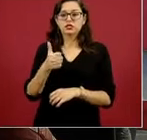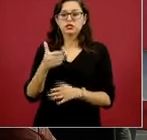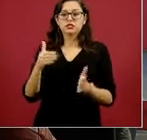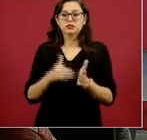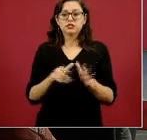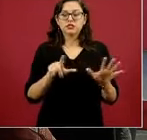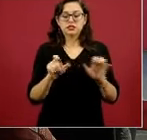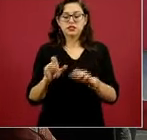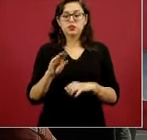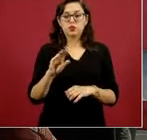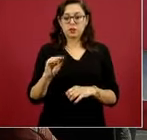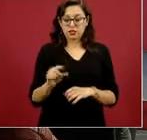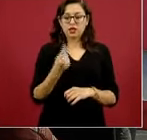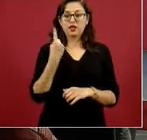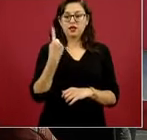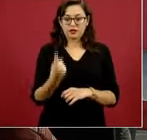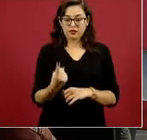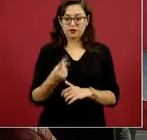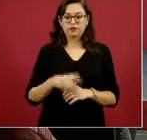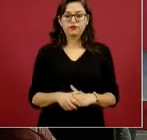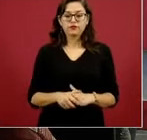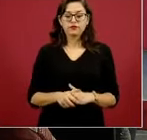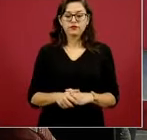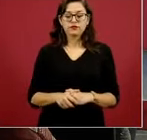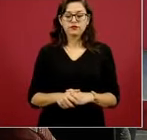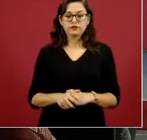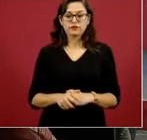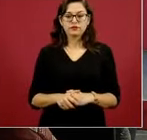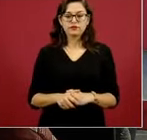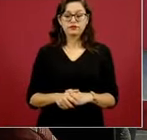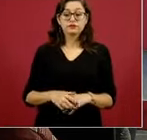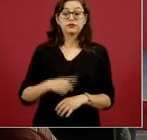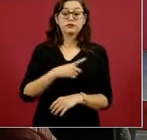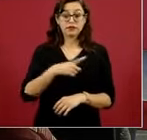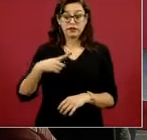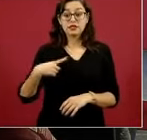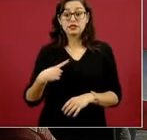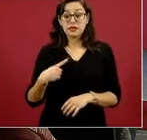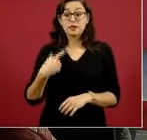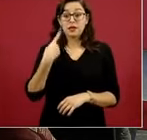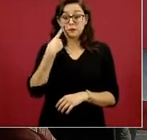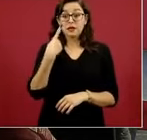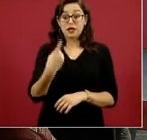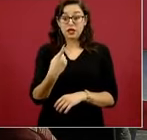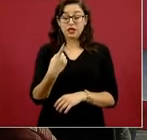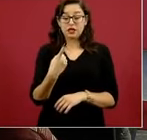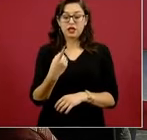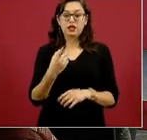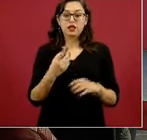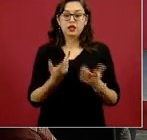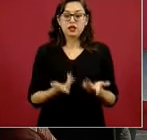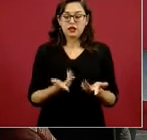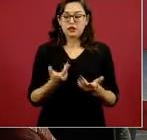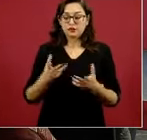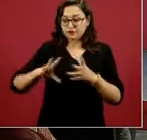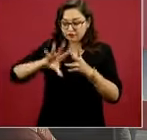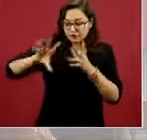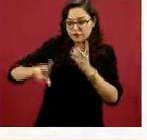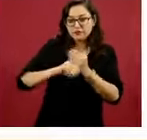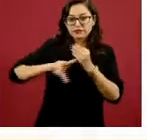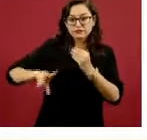983.791. Una cosa que hemos tratado de dar el mensaje claro es justo en esta tendencia de los casos